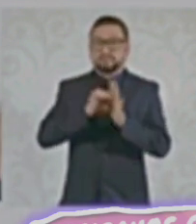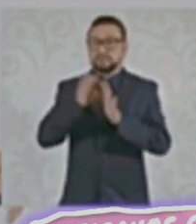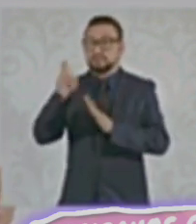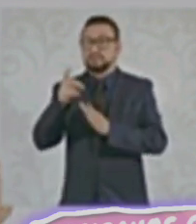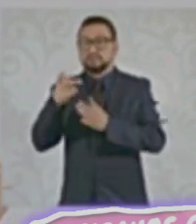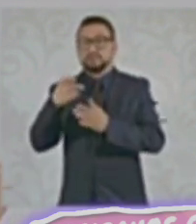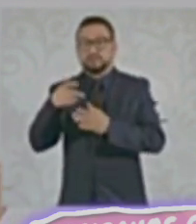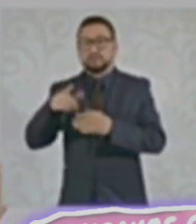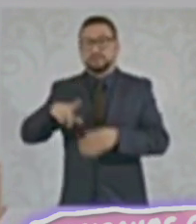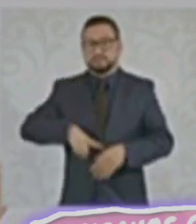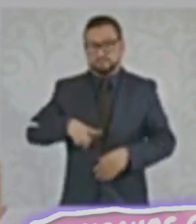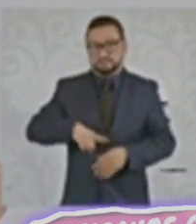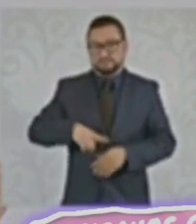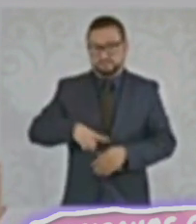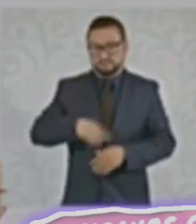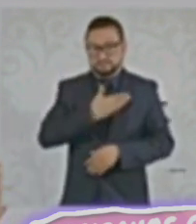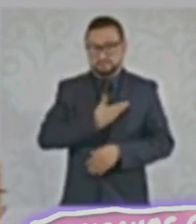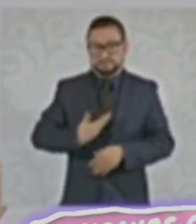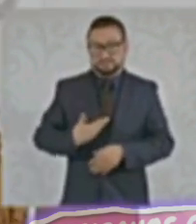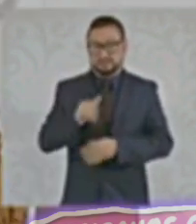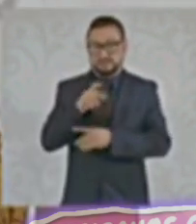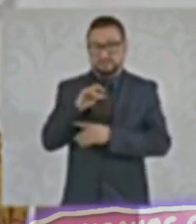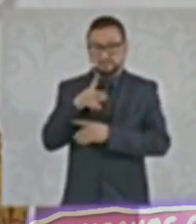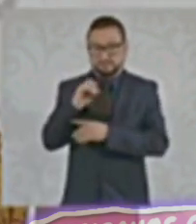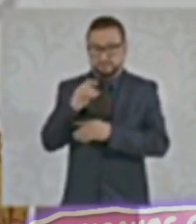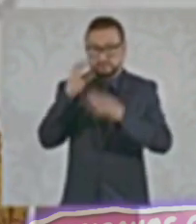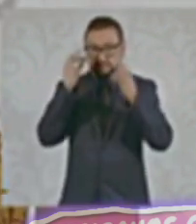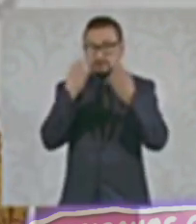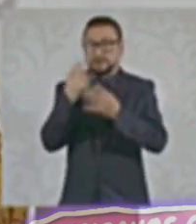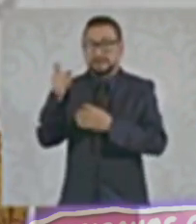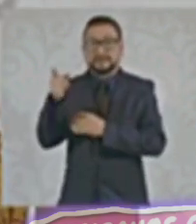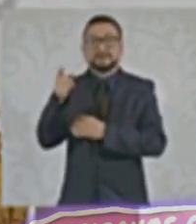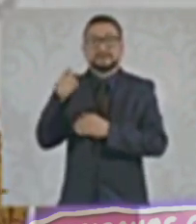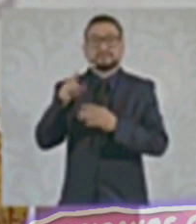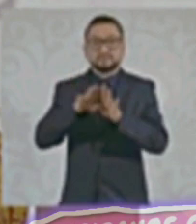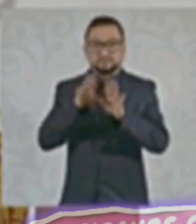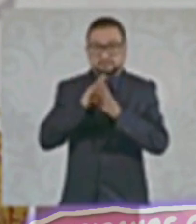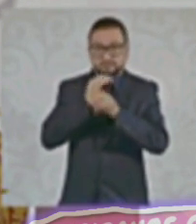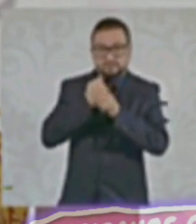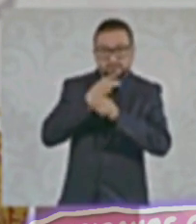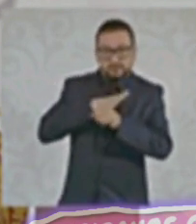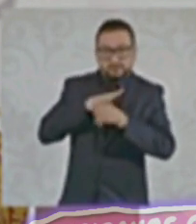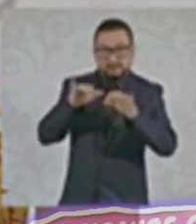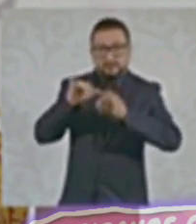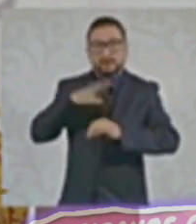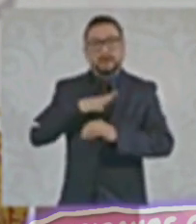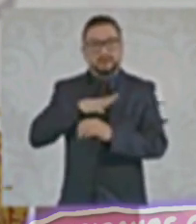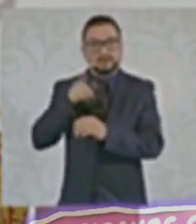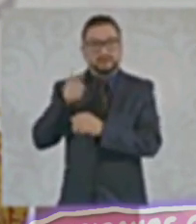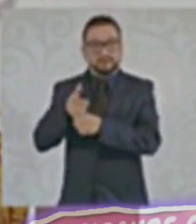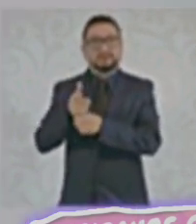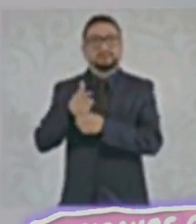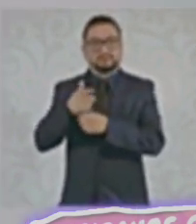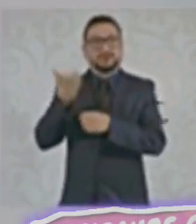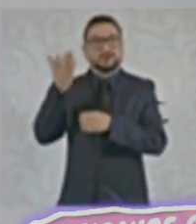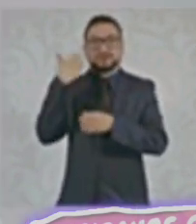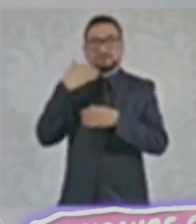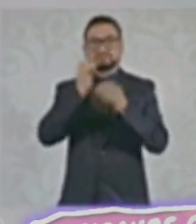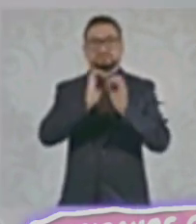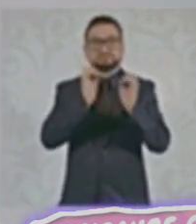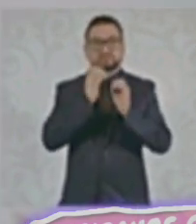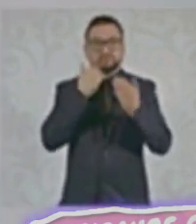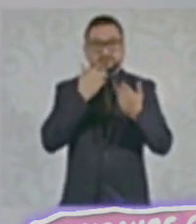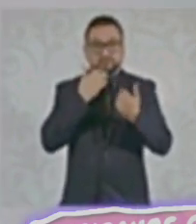Aduanas en el gobierno del presidente López Obrador tiene ahora laboratorios en sitio que antes no tenían, porque